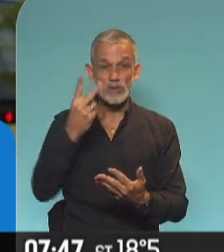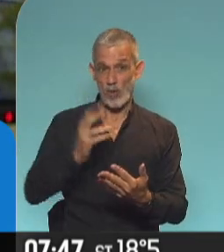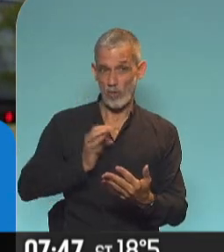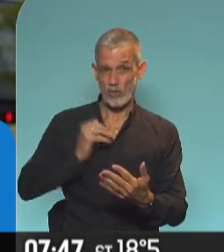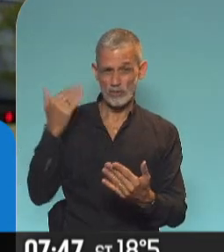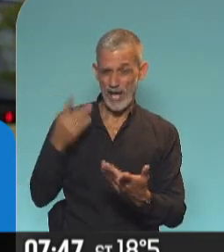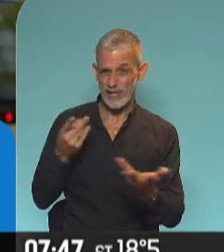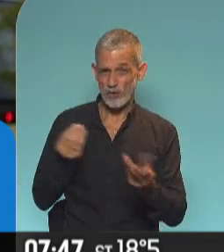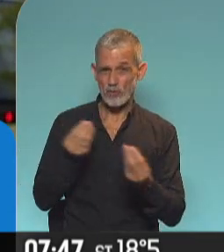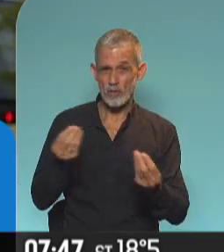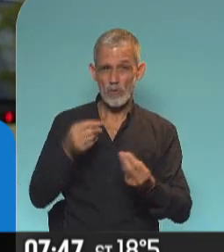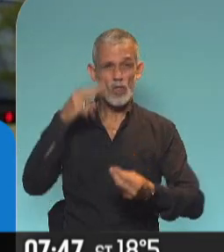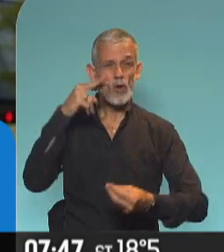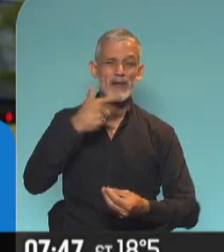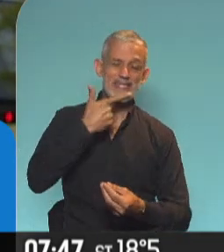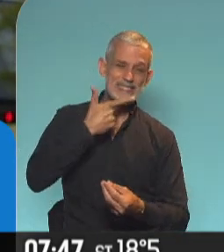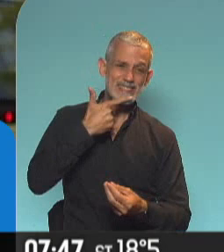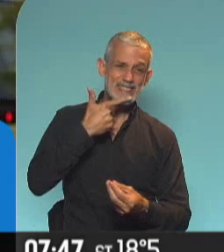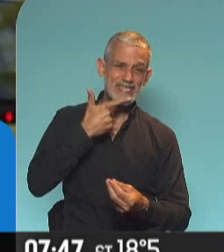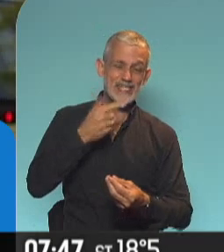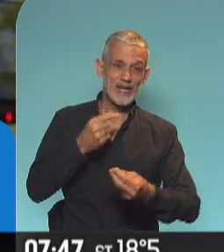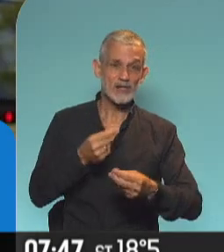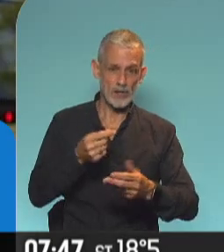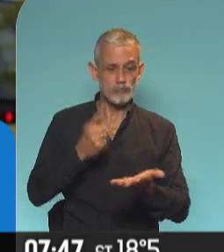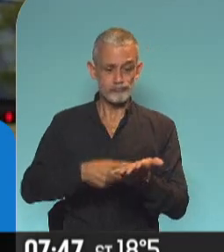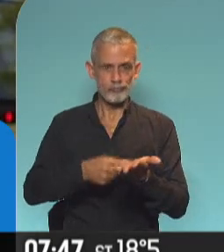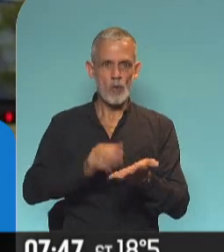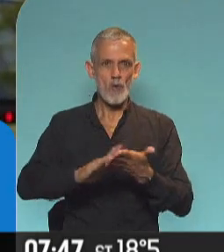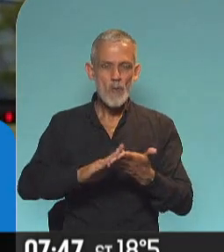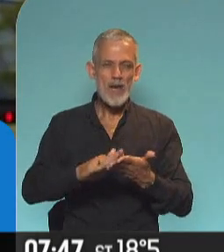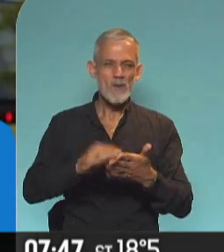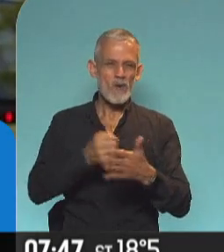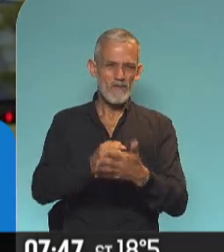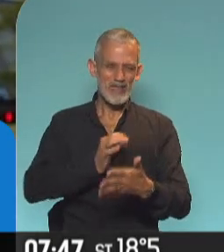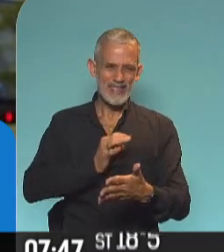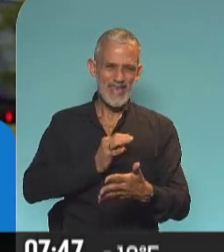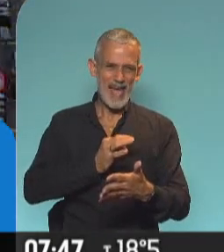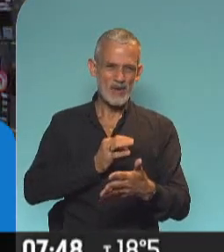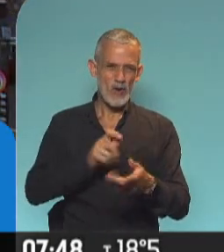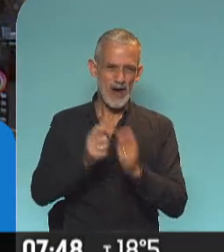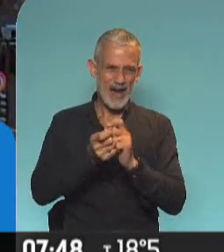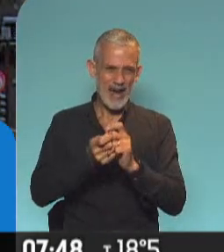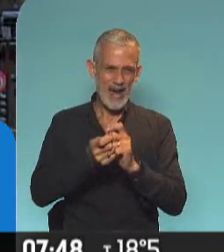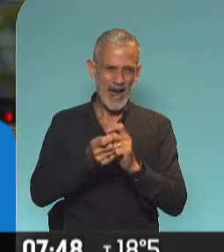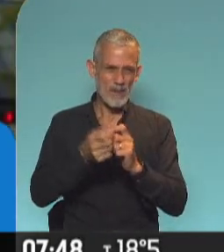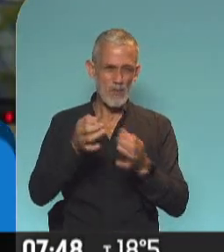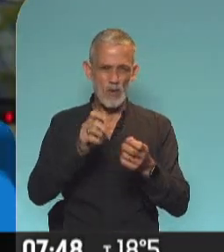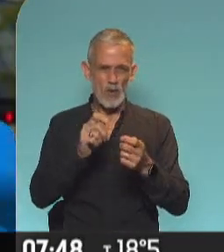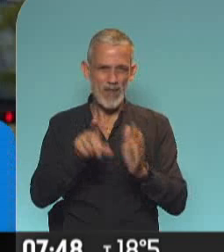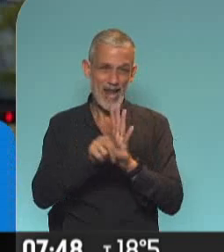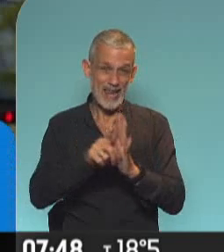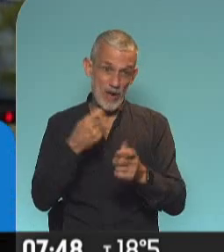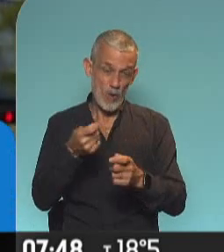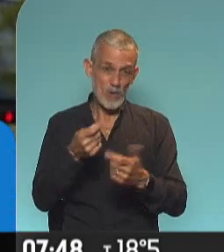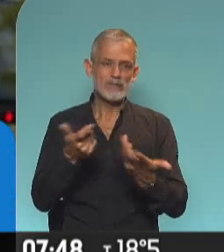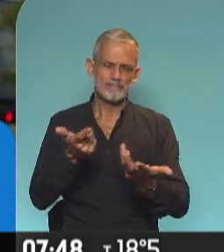años, que en 2017, cuando se estableció una nueva fórmula a fin de año. Claro, la reforma previsional tan cuestionada, ¿no? Claro, todos